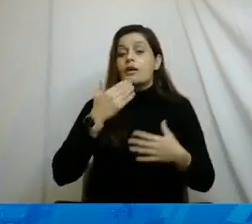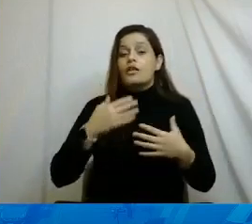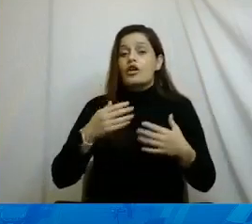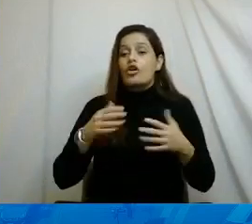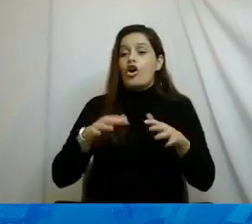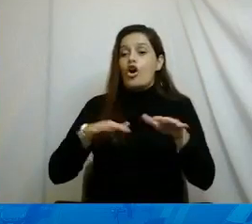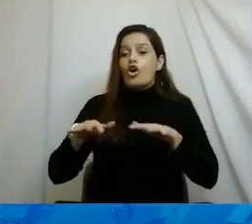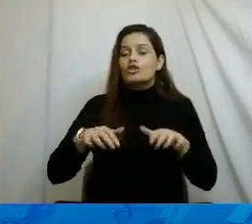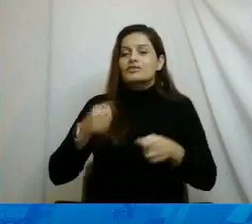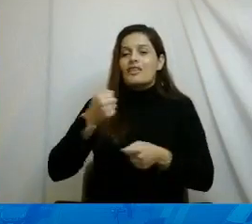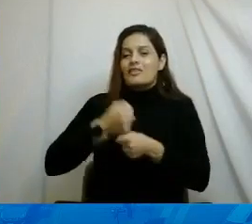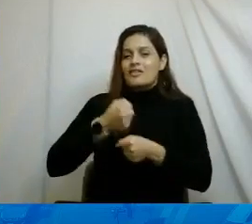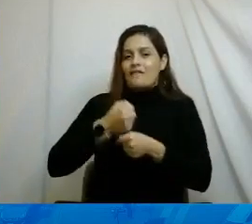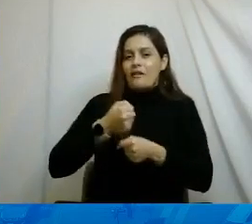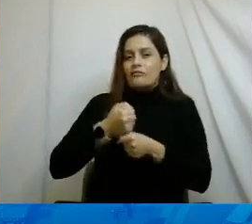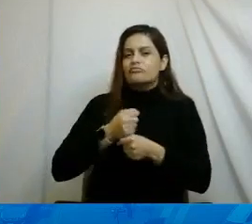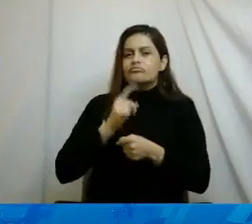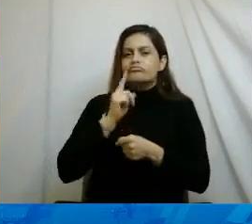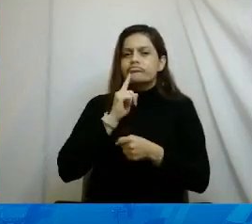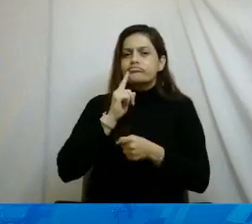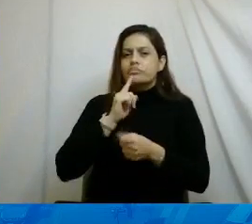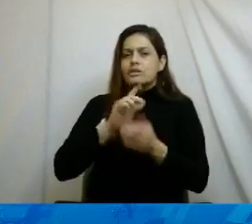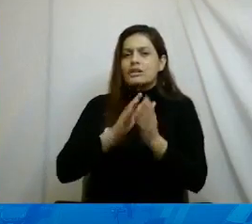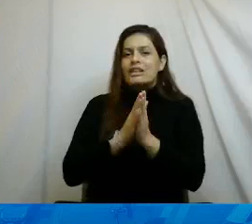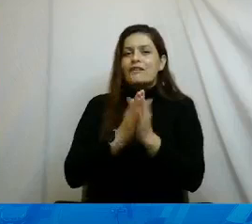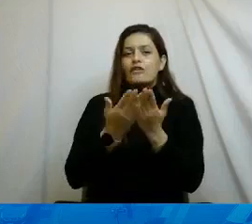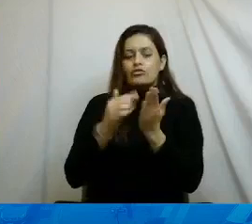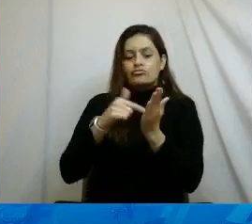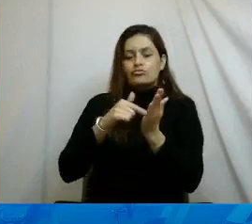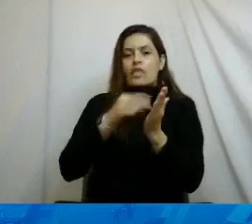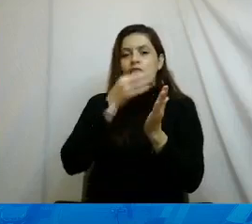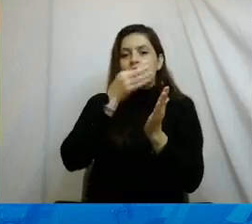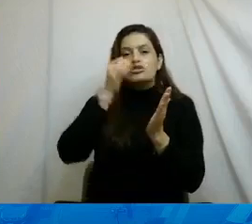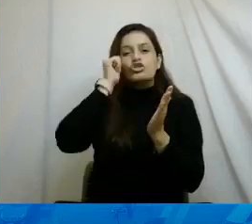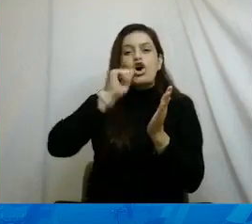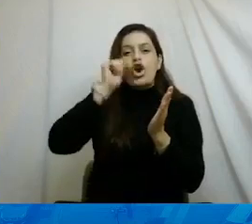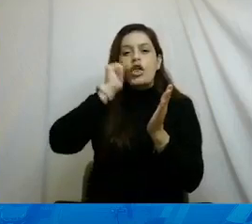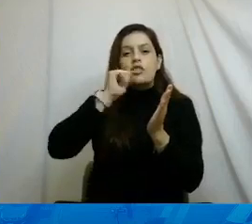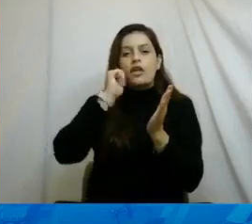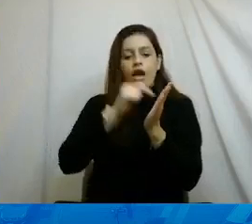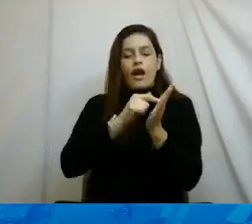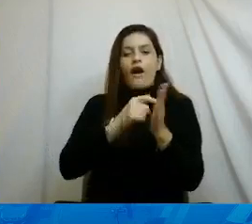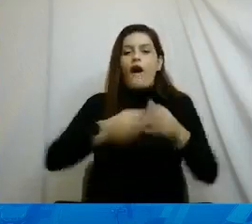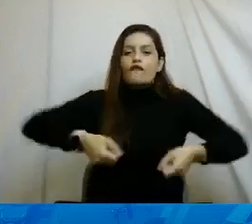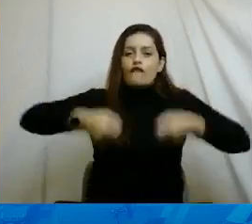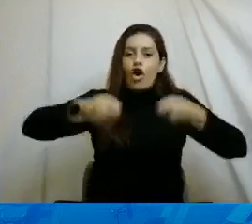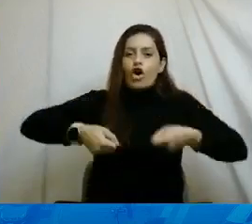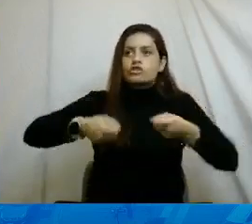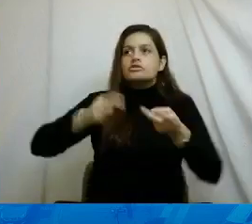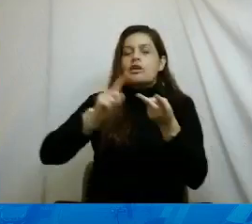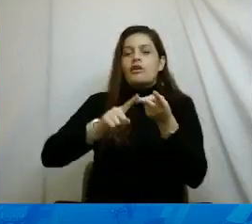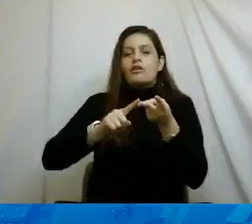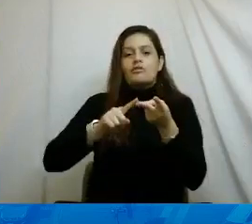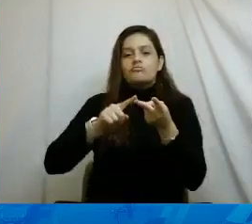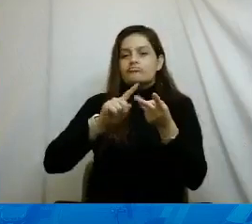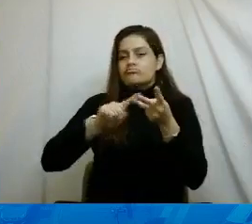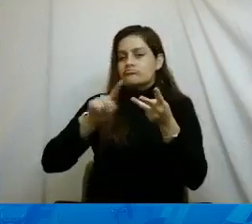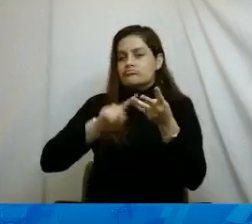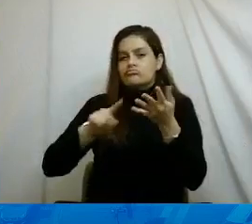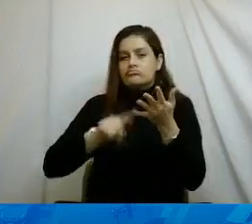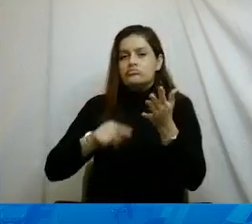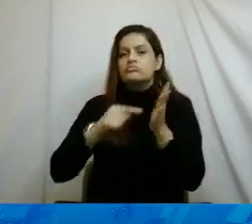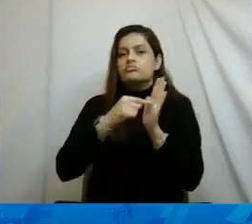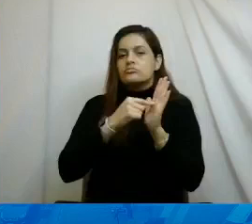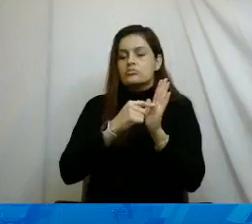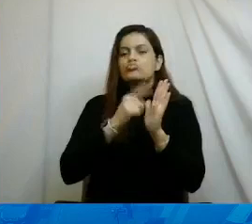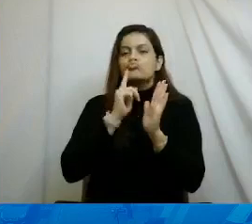Ellos tienen una entrega por libro, ahí está el registro diario de lo que se le entrega, la cantidad de bolsa que se le entrega, la herramienta que se le